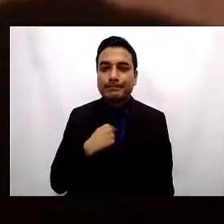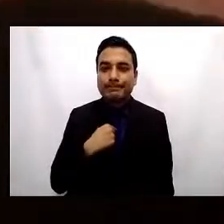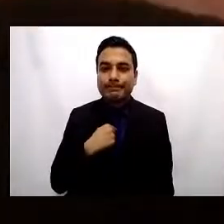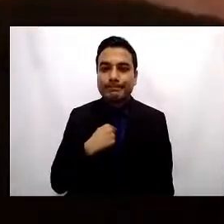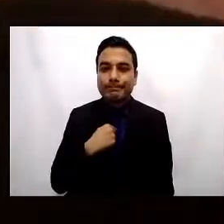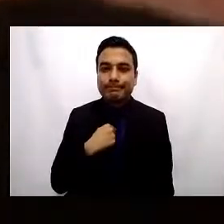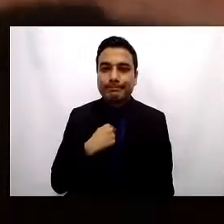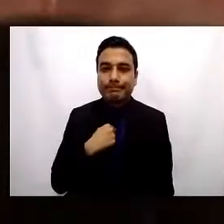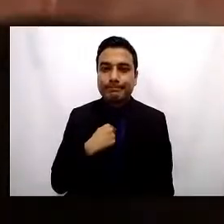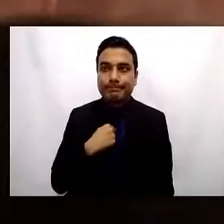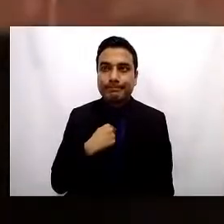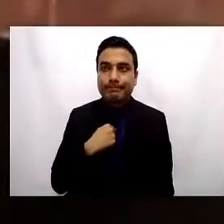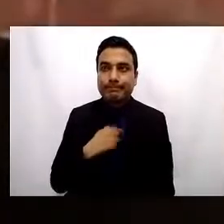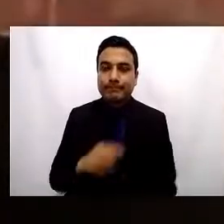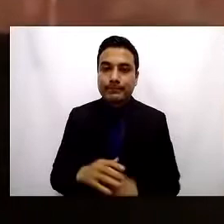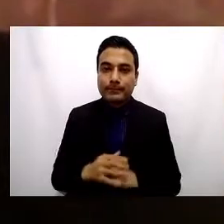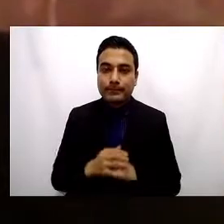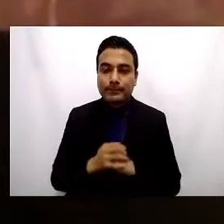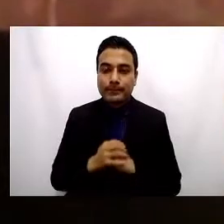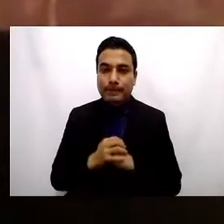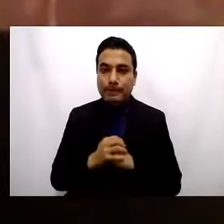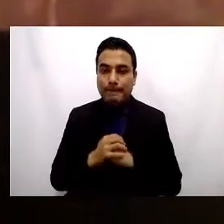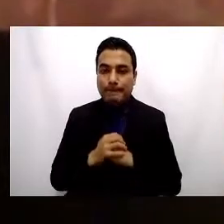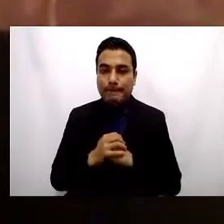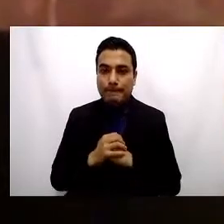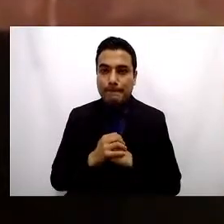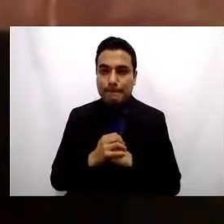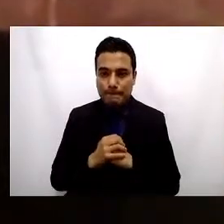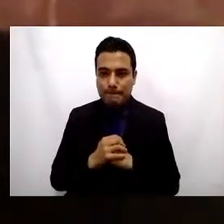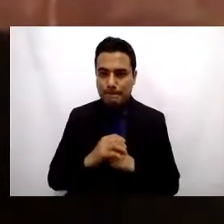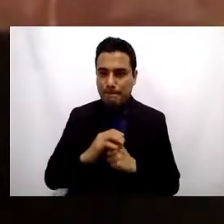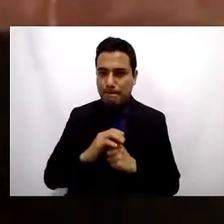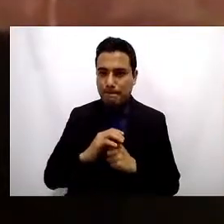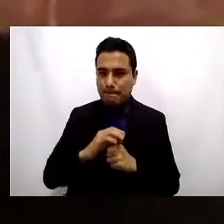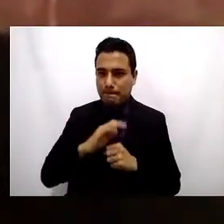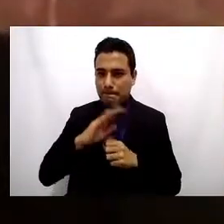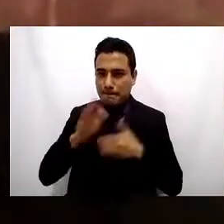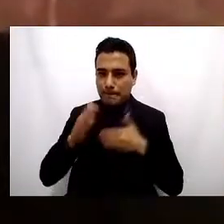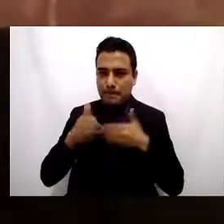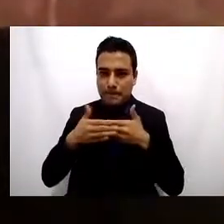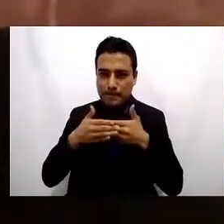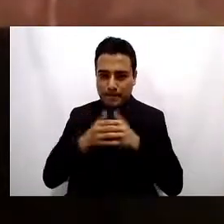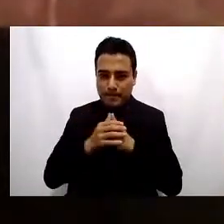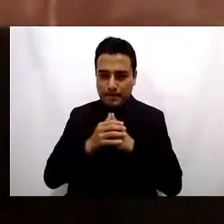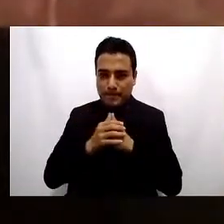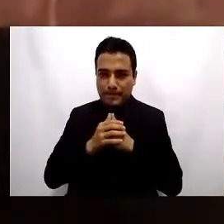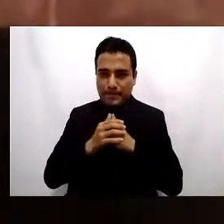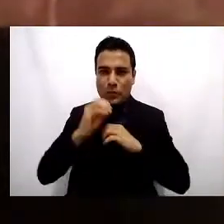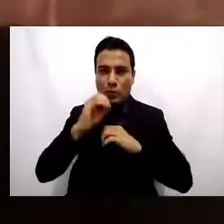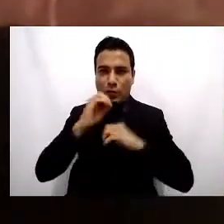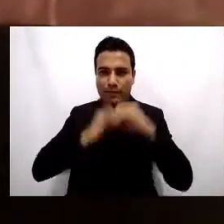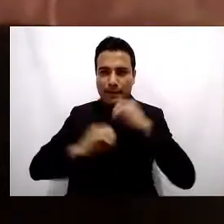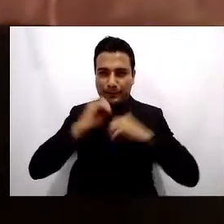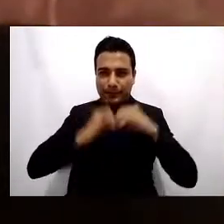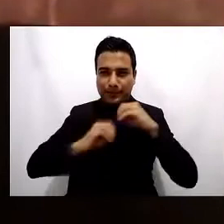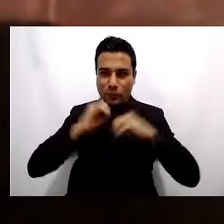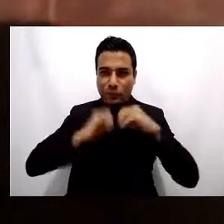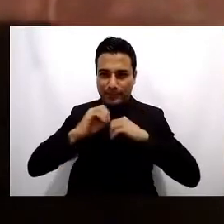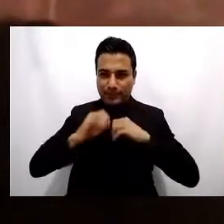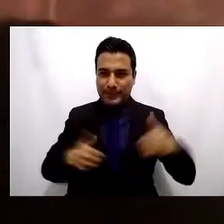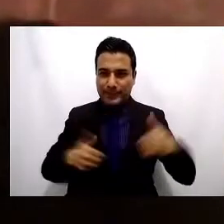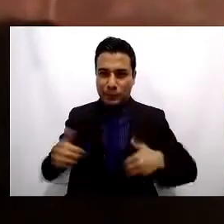repongo ahora en unos días una obra terrenal, un espectáculo que está ya en octava temporada. Si